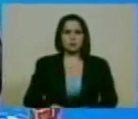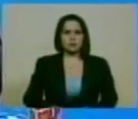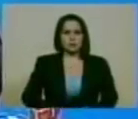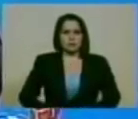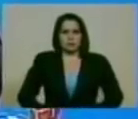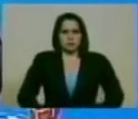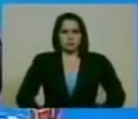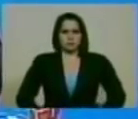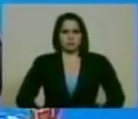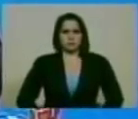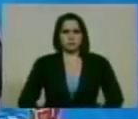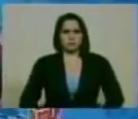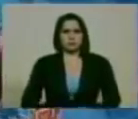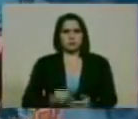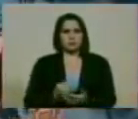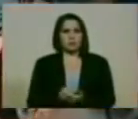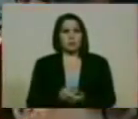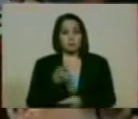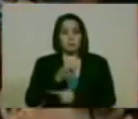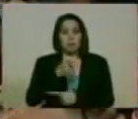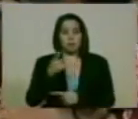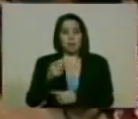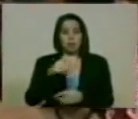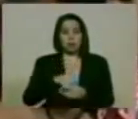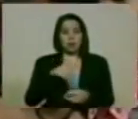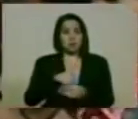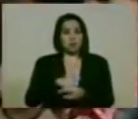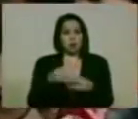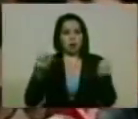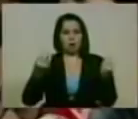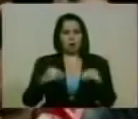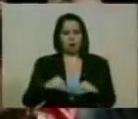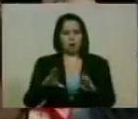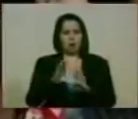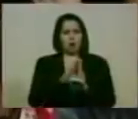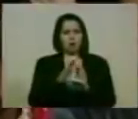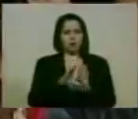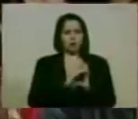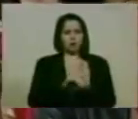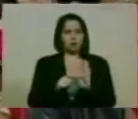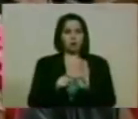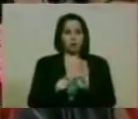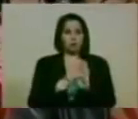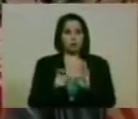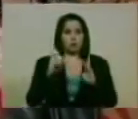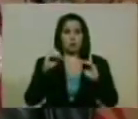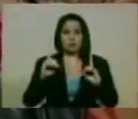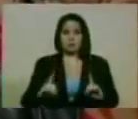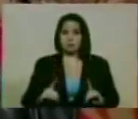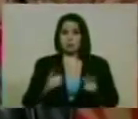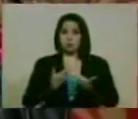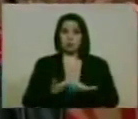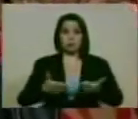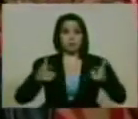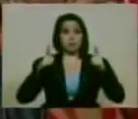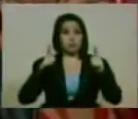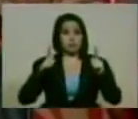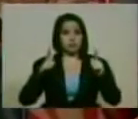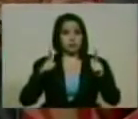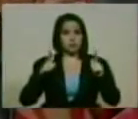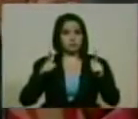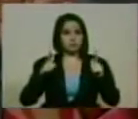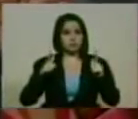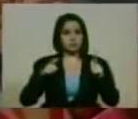por mandato electoral, de acuerdo a la Constitución, decidió libremente que Nicolás Maduro